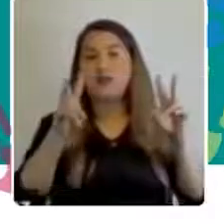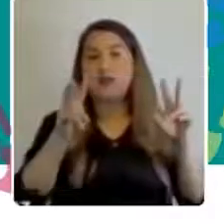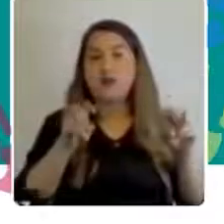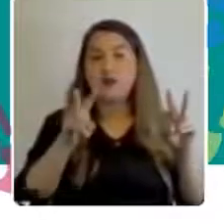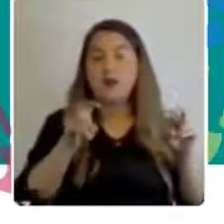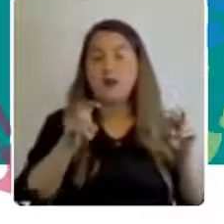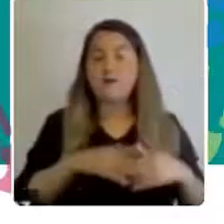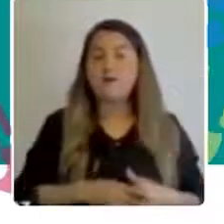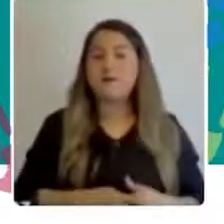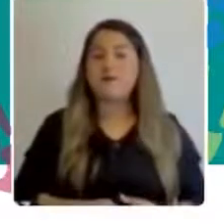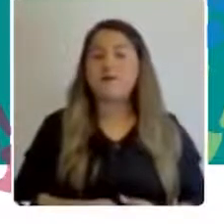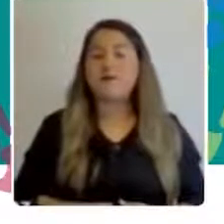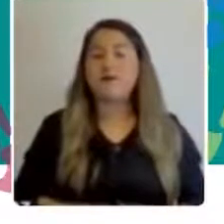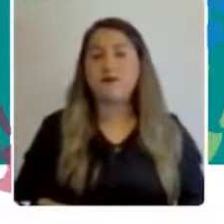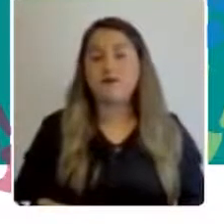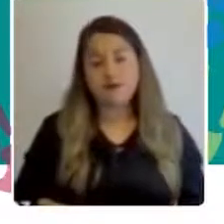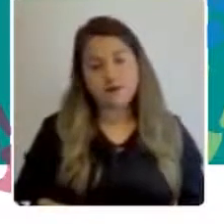huérfanas,